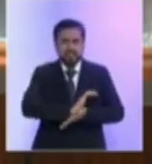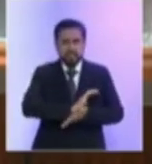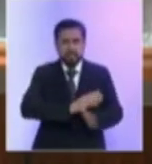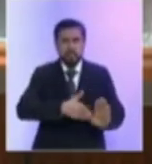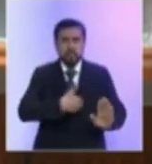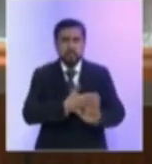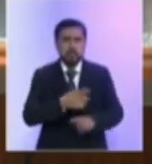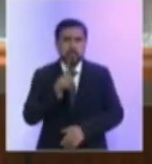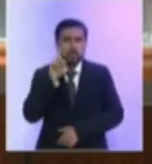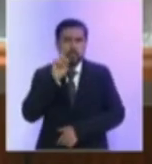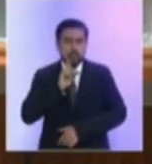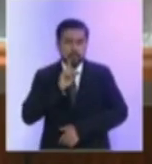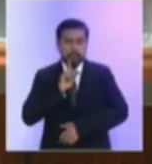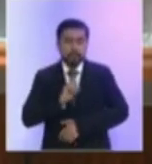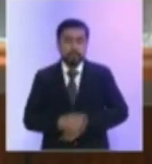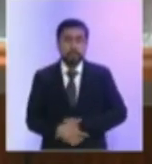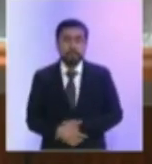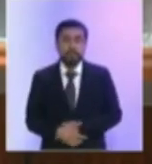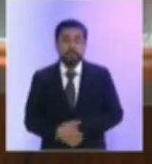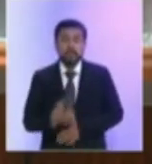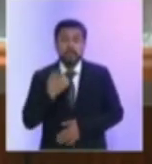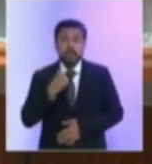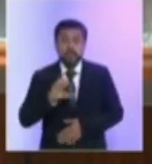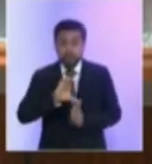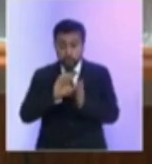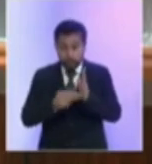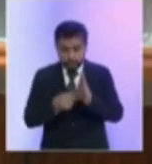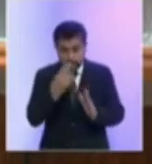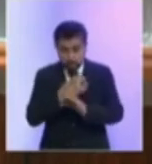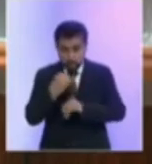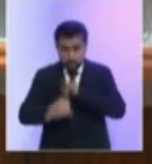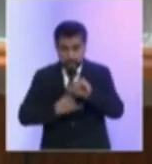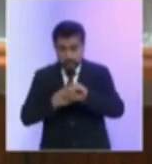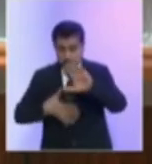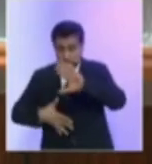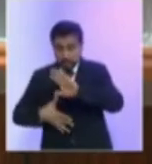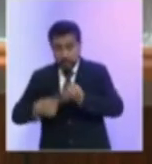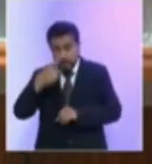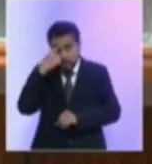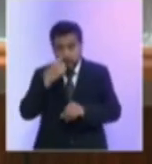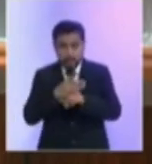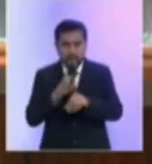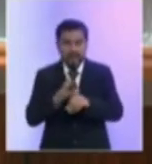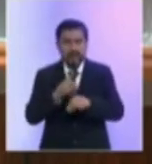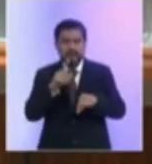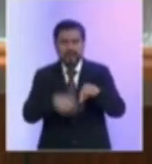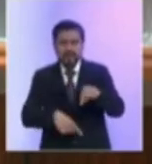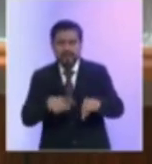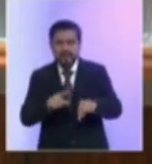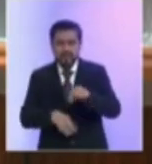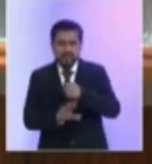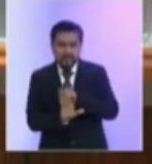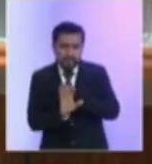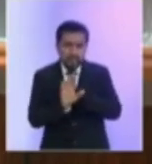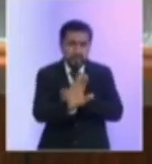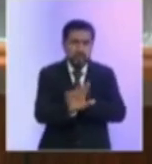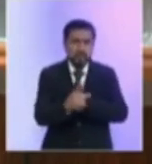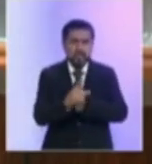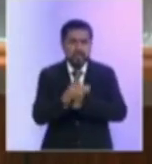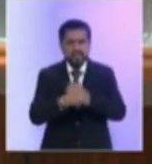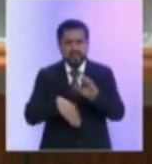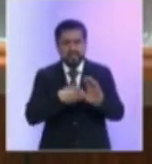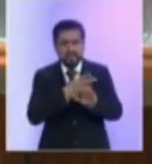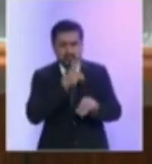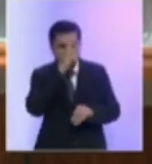mujer, la CEDAW, la Convención Interamericana para prevenir, sancionar y erradicar la violencia contra